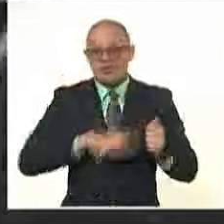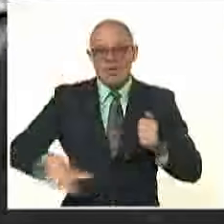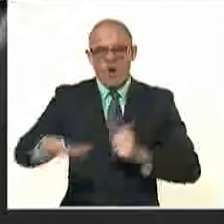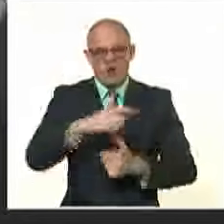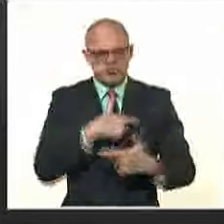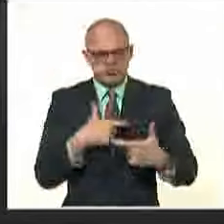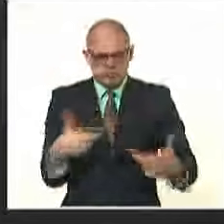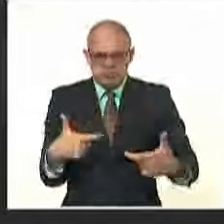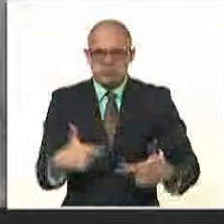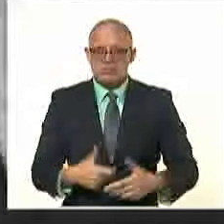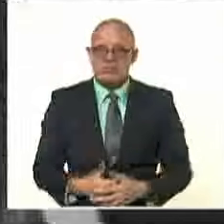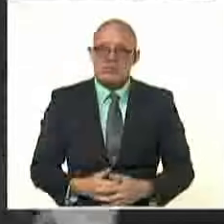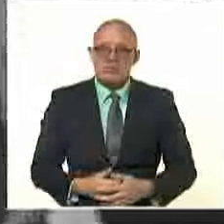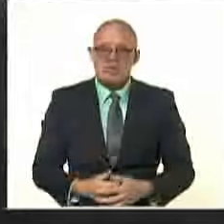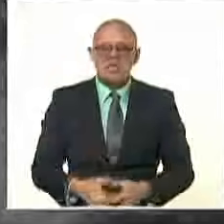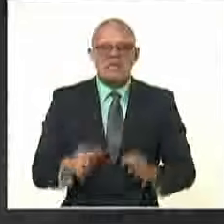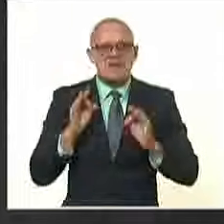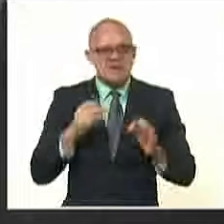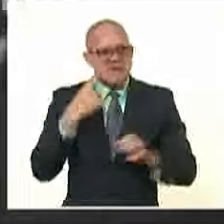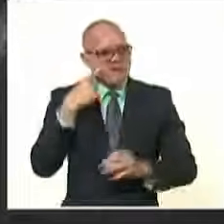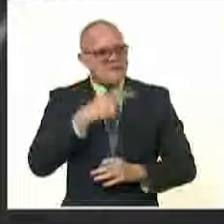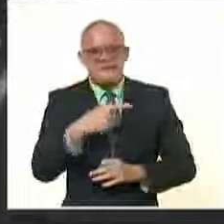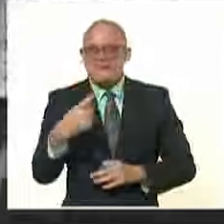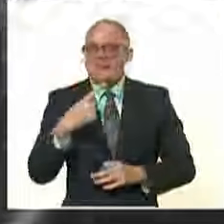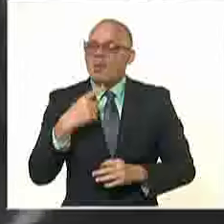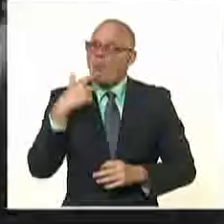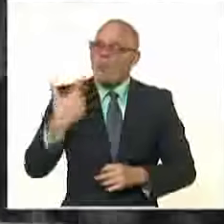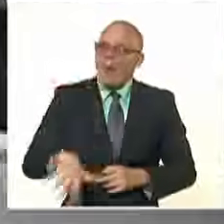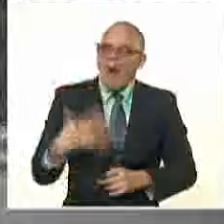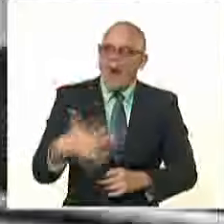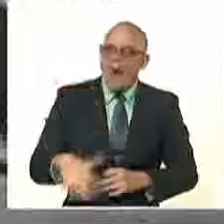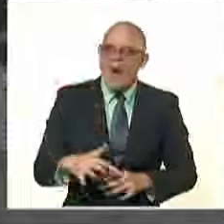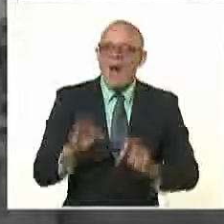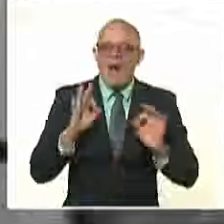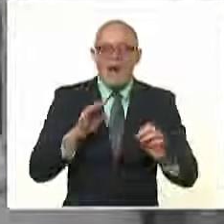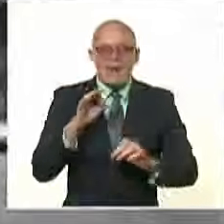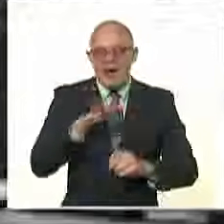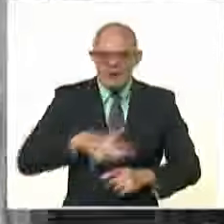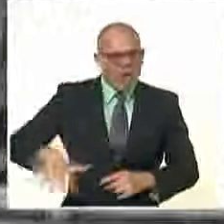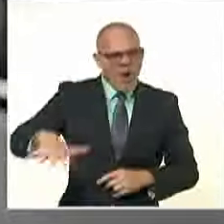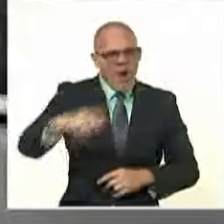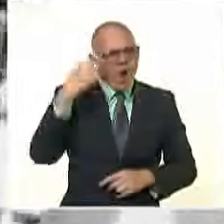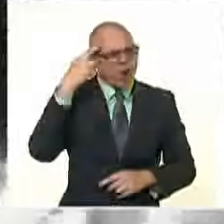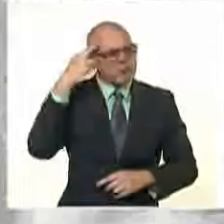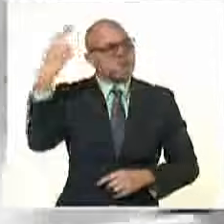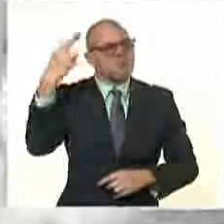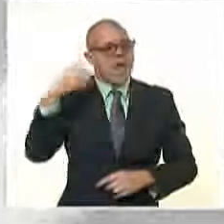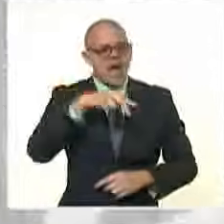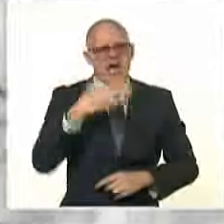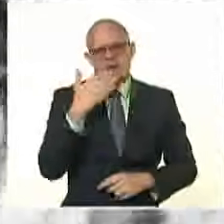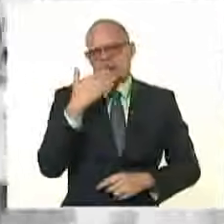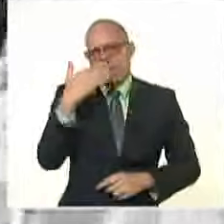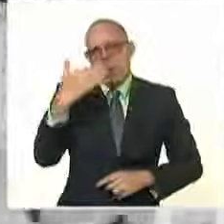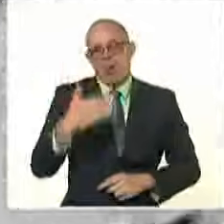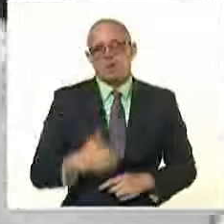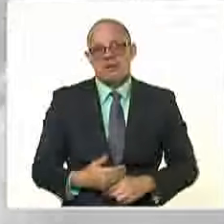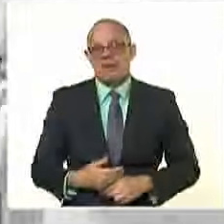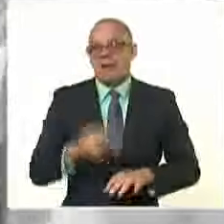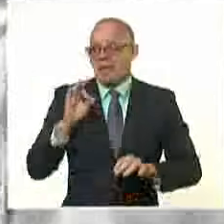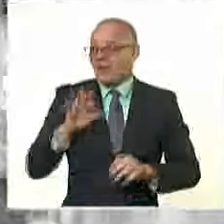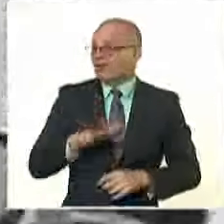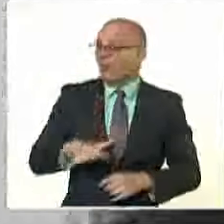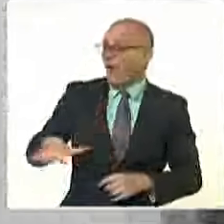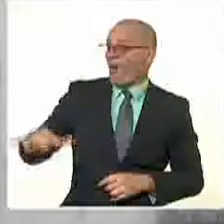cubano. La epopeya del Cerro Pelado es recordada como la Odisea del Honor, la admiración y